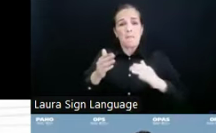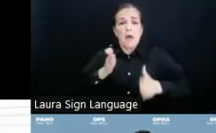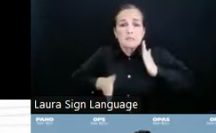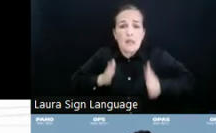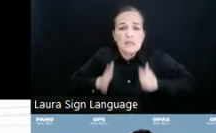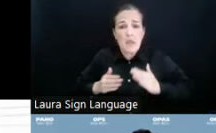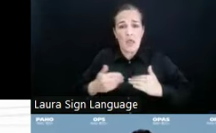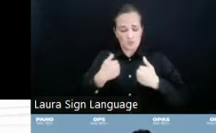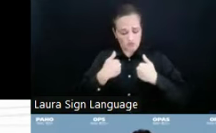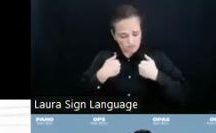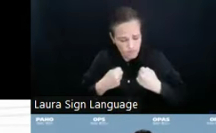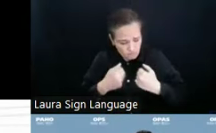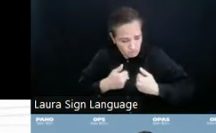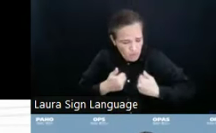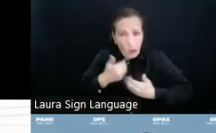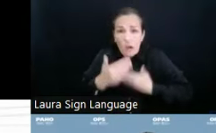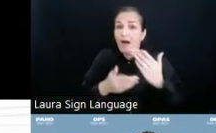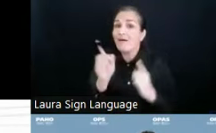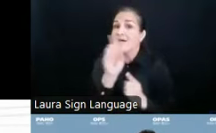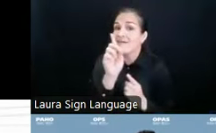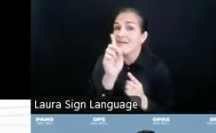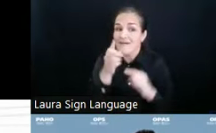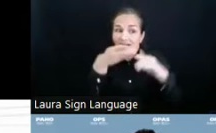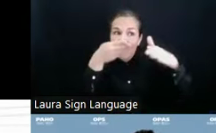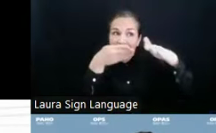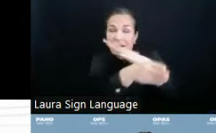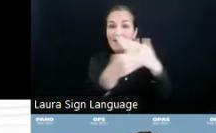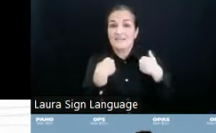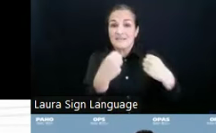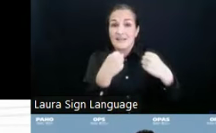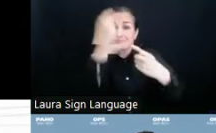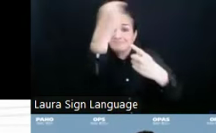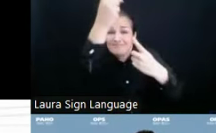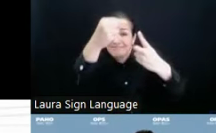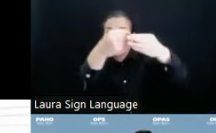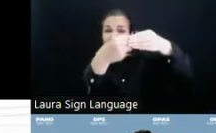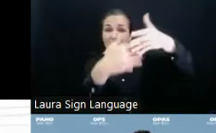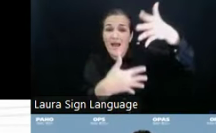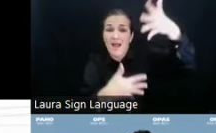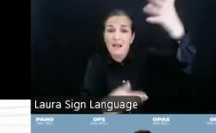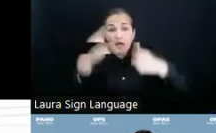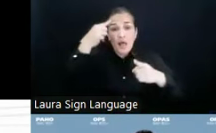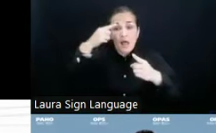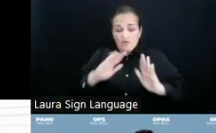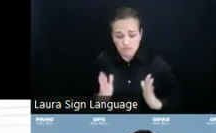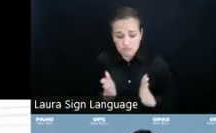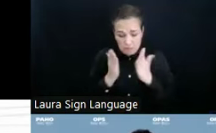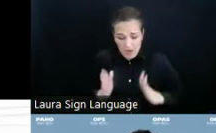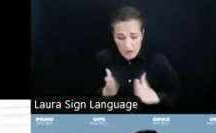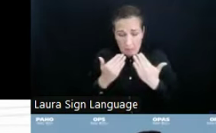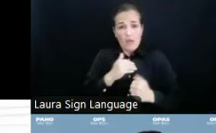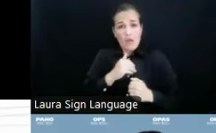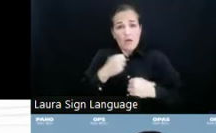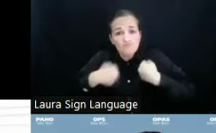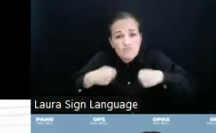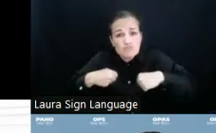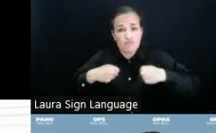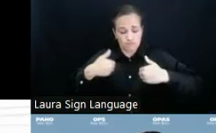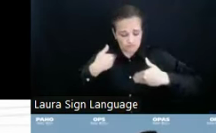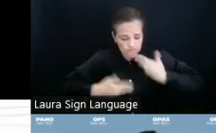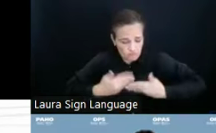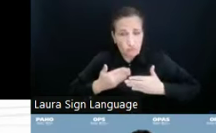abordar la when inclusión actually abarca muchísimo it más que encompasses la much rehabilitación more o than la just obtención de un derecho de apoyo rehabilitation or propiamente